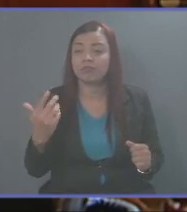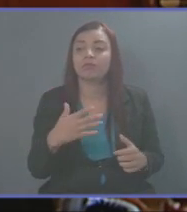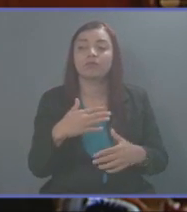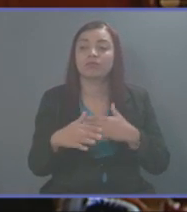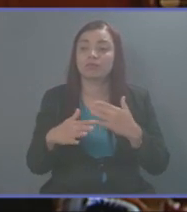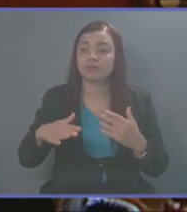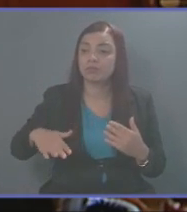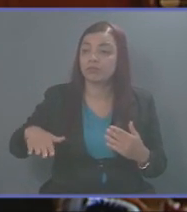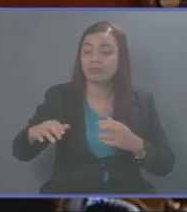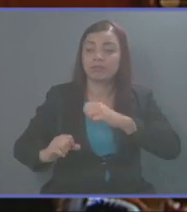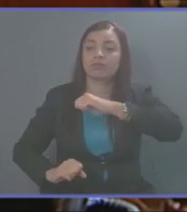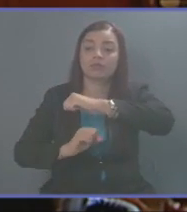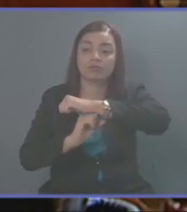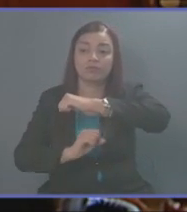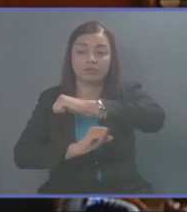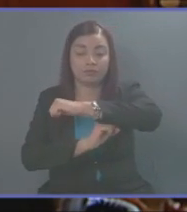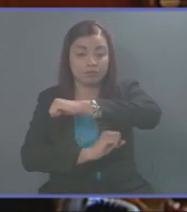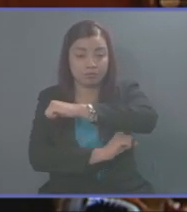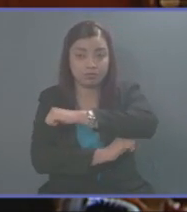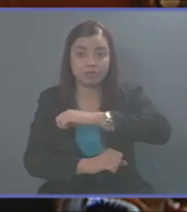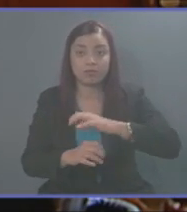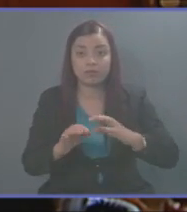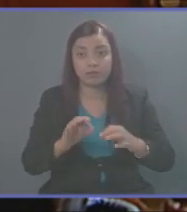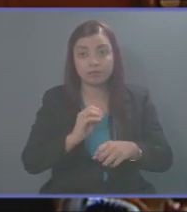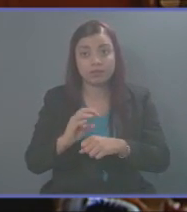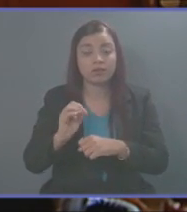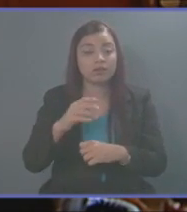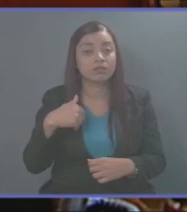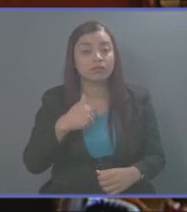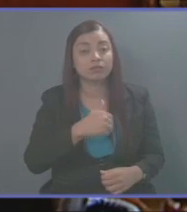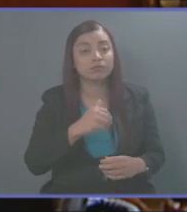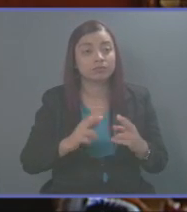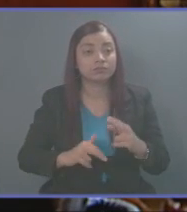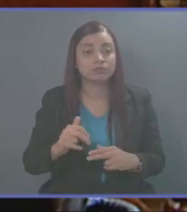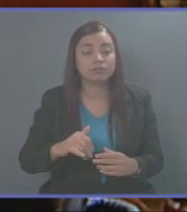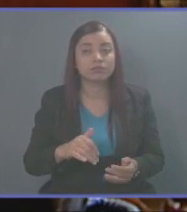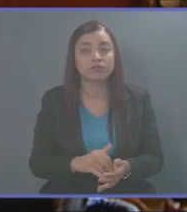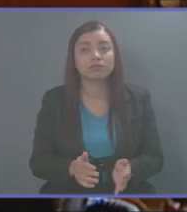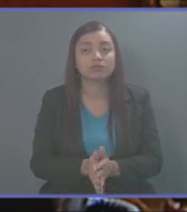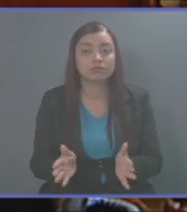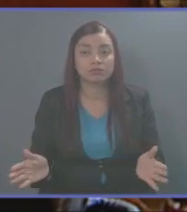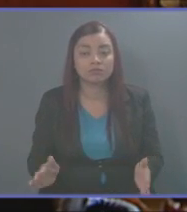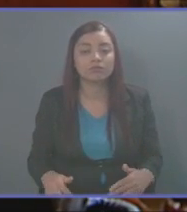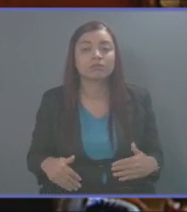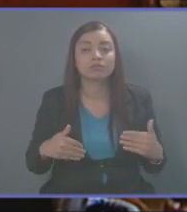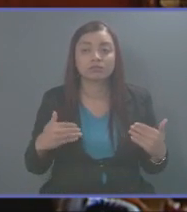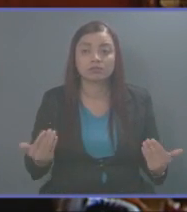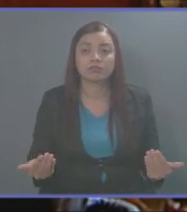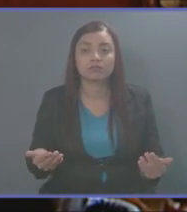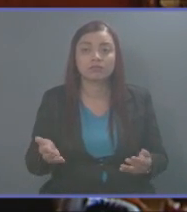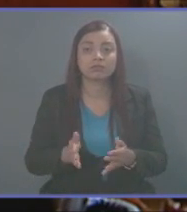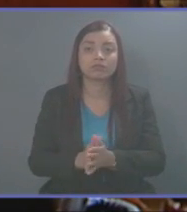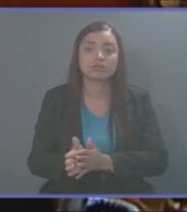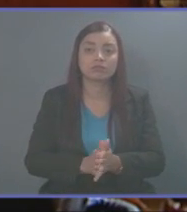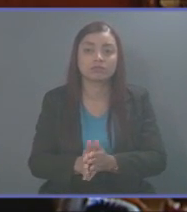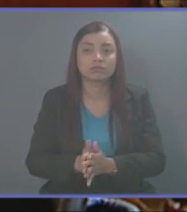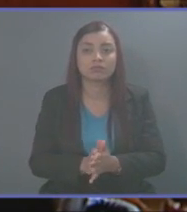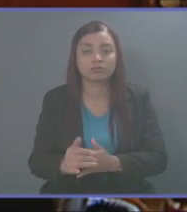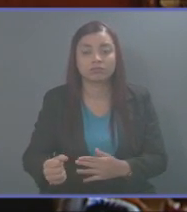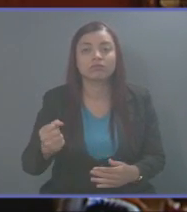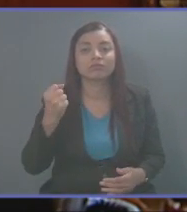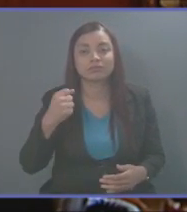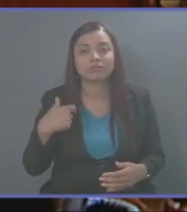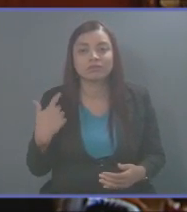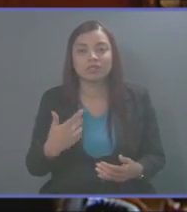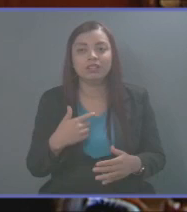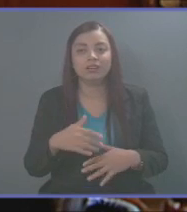construcción de este puente que se está recomendando al Ministerio de Obras Públicas es de suma importancia para la